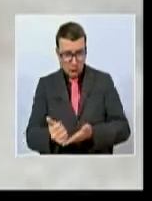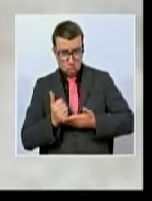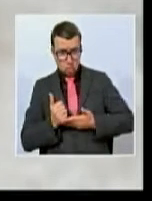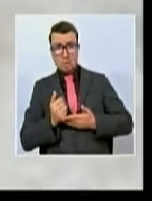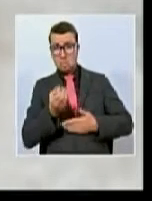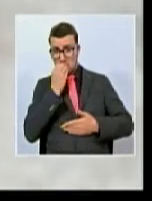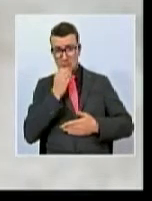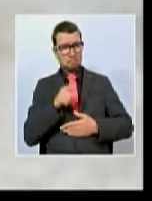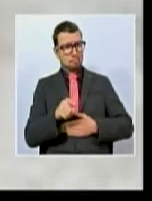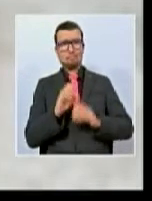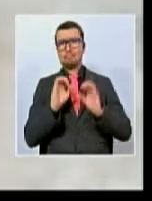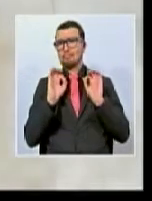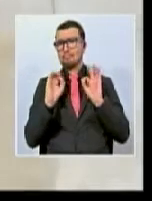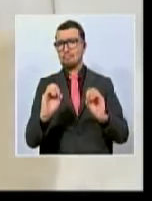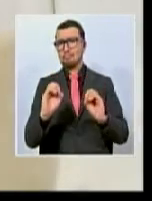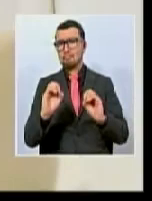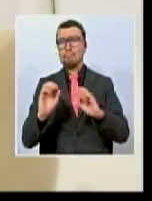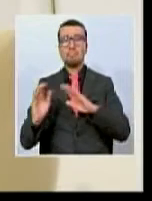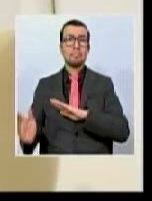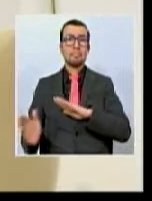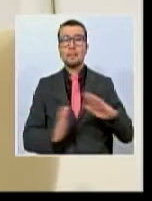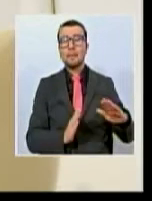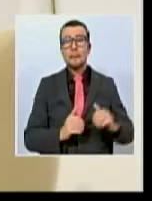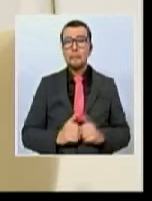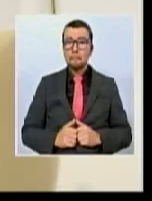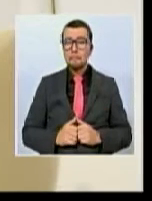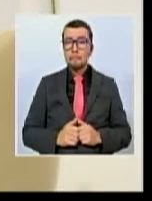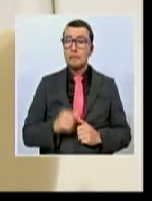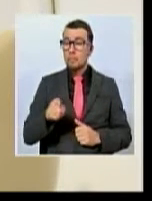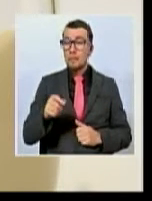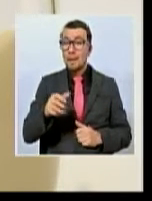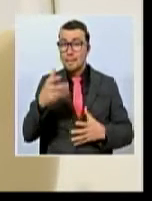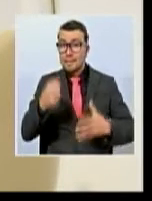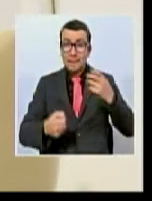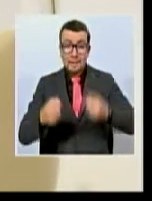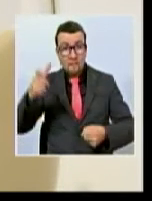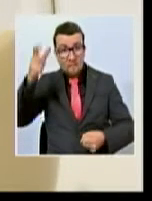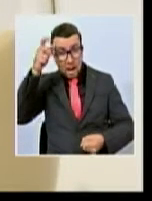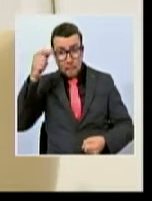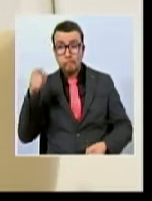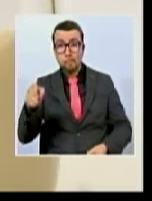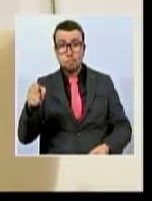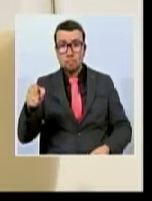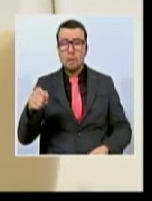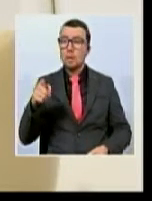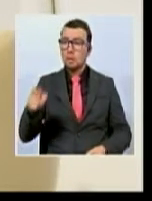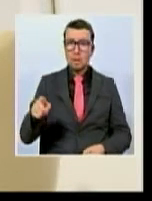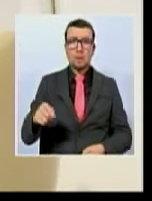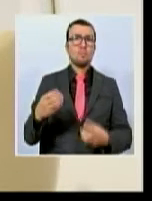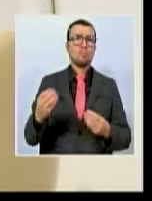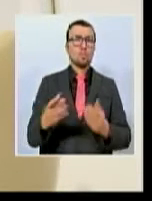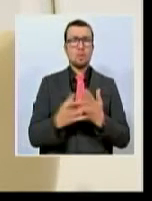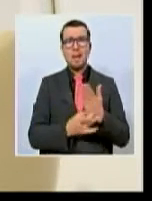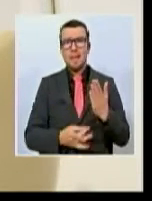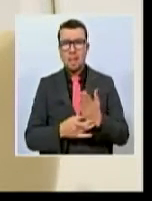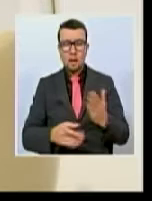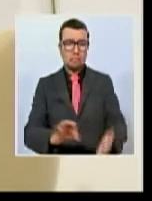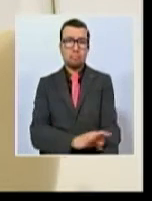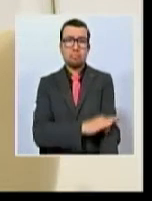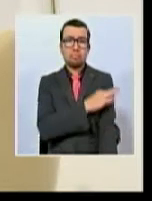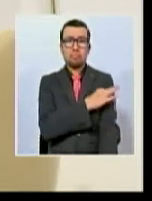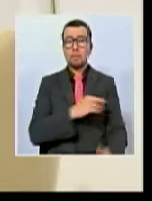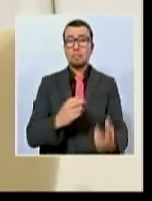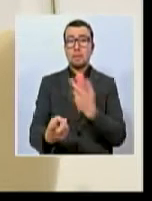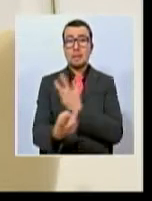la alimentación humana. 3. Leche de vaca. Esta leche es alta en colesterol, causa